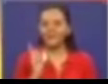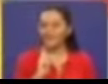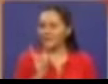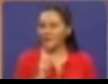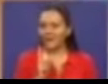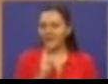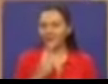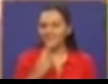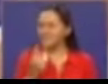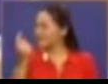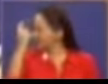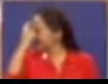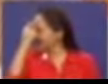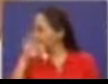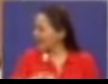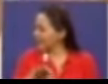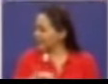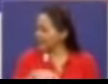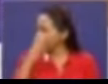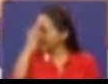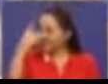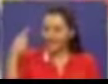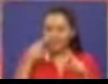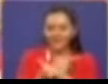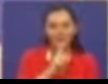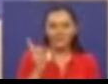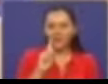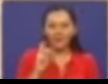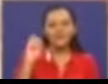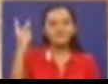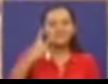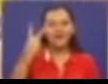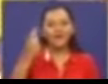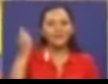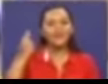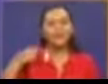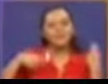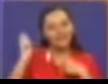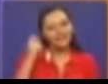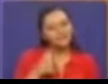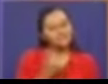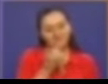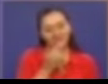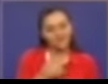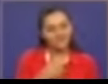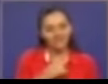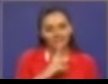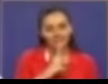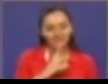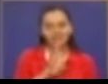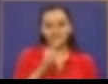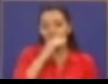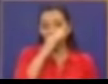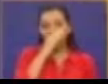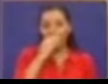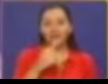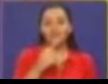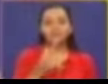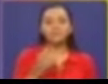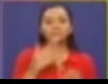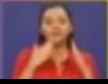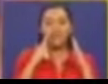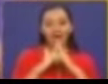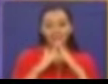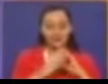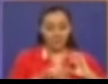segunda vuelta, estoy pensando en términos electorales, segunda venta. Por eso, los compañeros de Calderón, cuyas casitas, terrenos van a valer